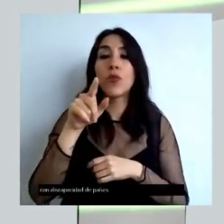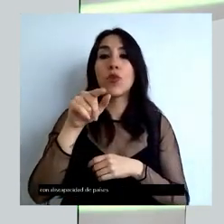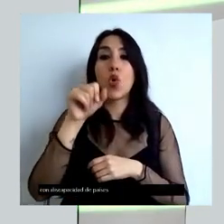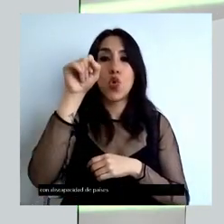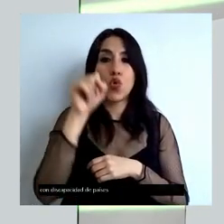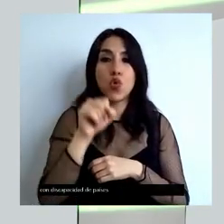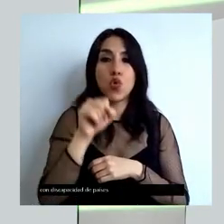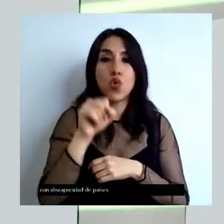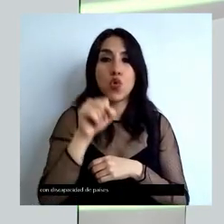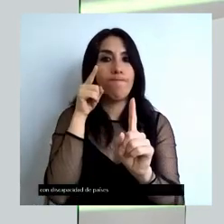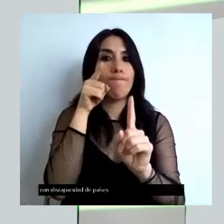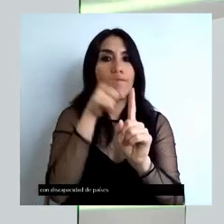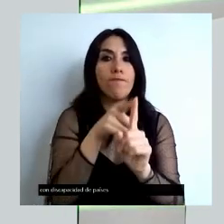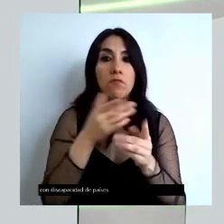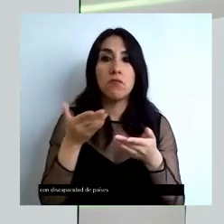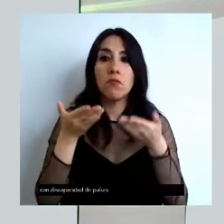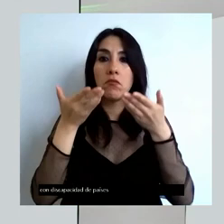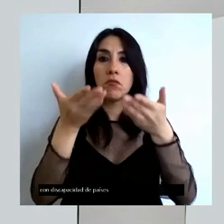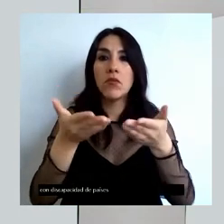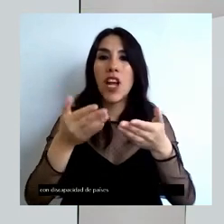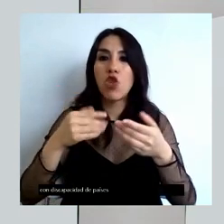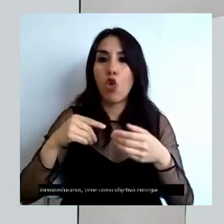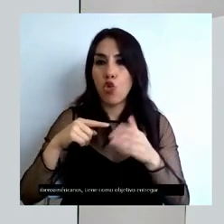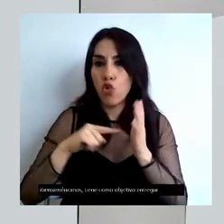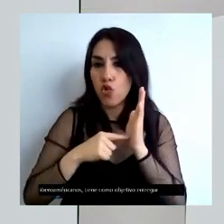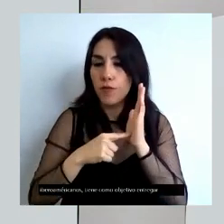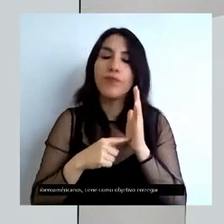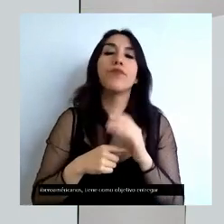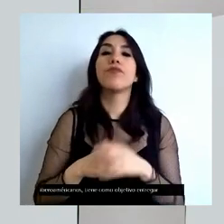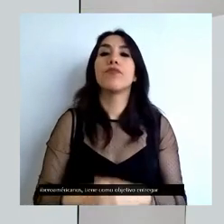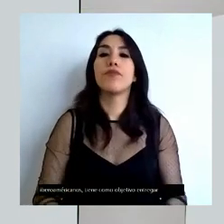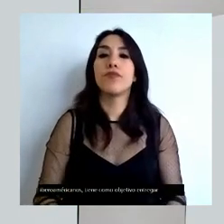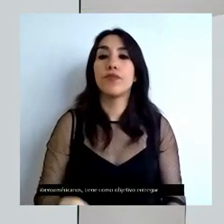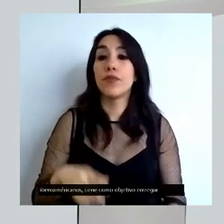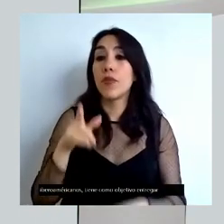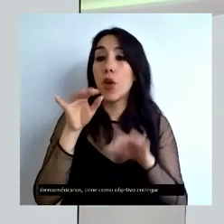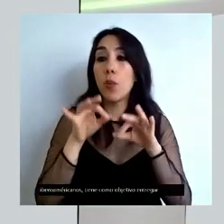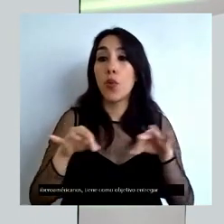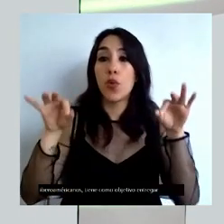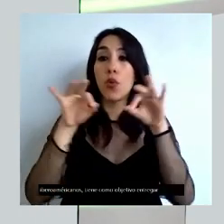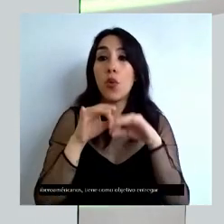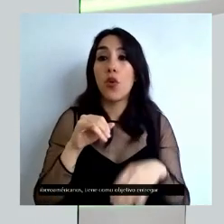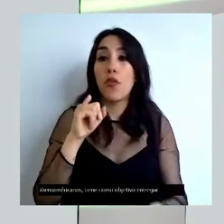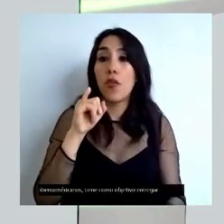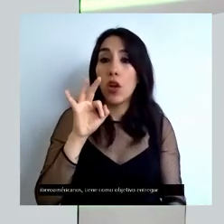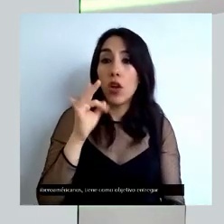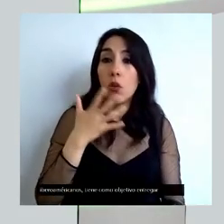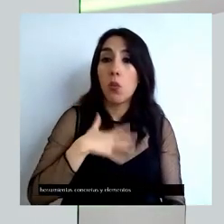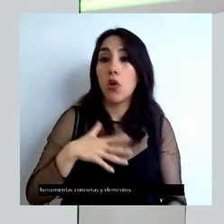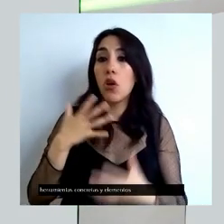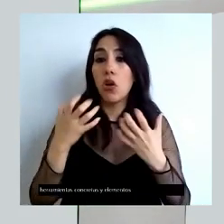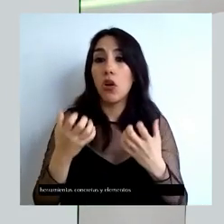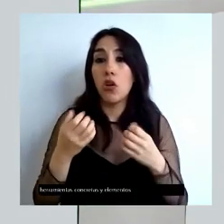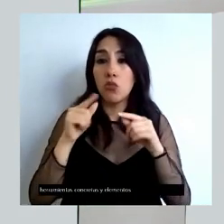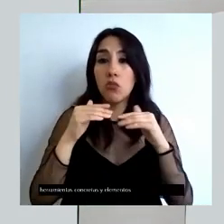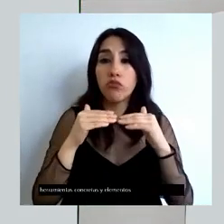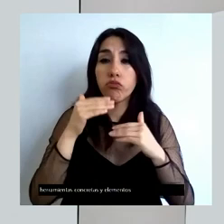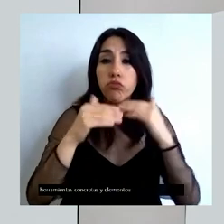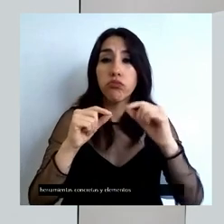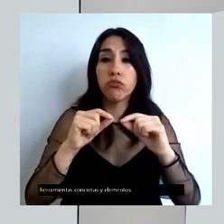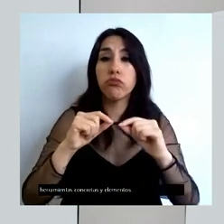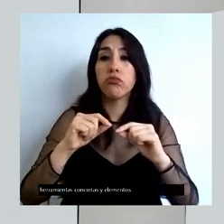clave para el éxito al momento de hacer crecer su impacto para la inclusión de las personas con